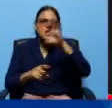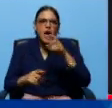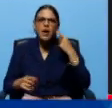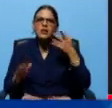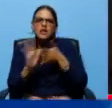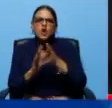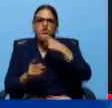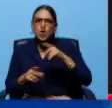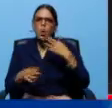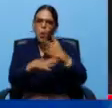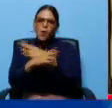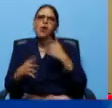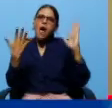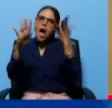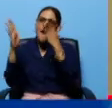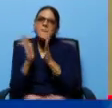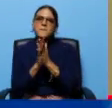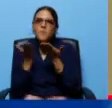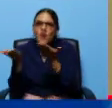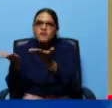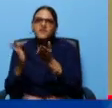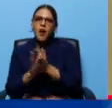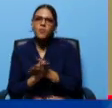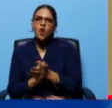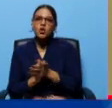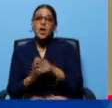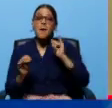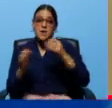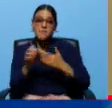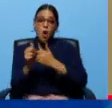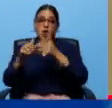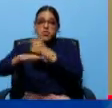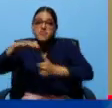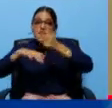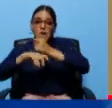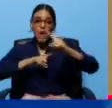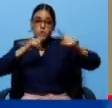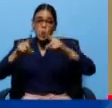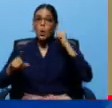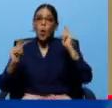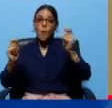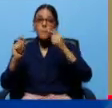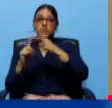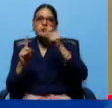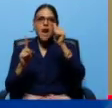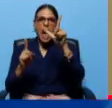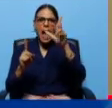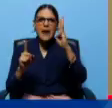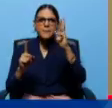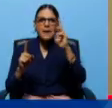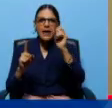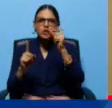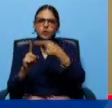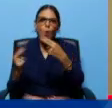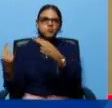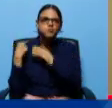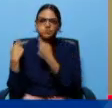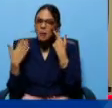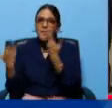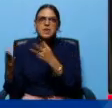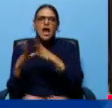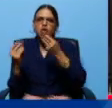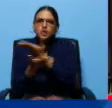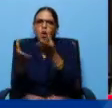Futuro, vamos a aplaudirlo. Director Alberto Lara, Alberto. Mira, puro